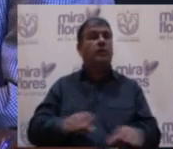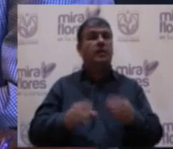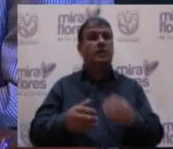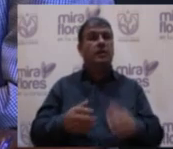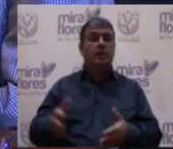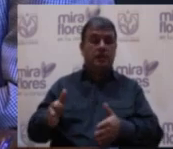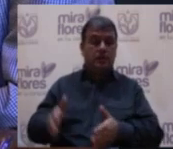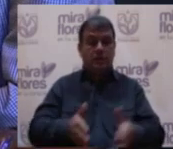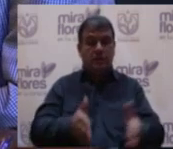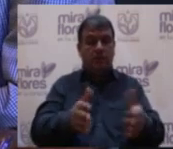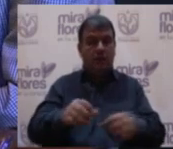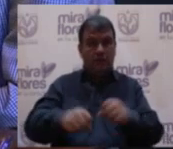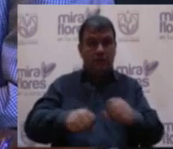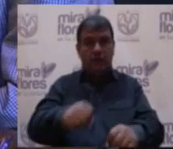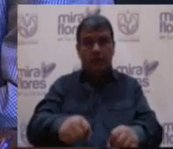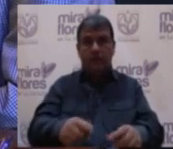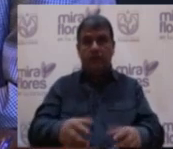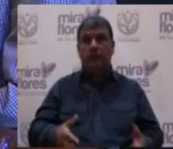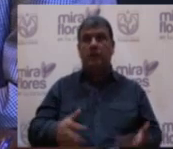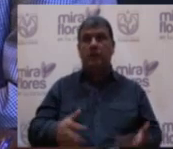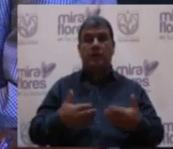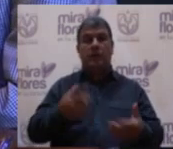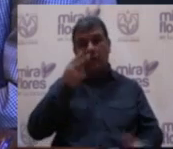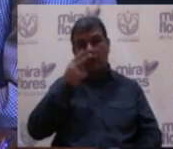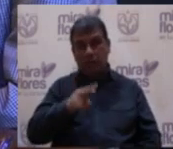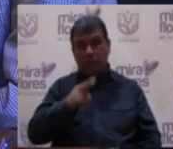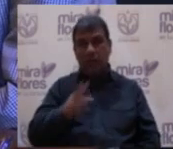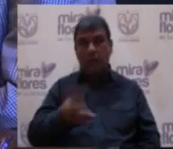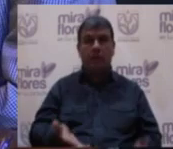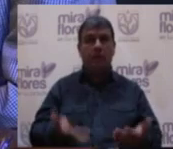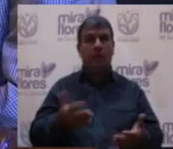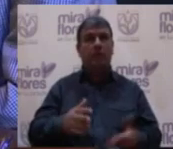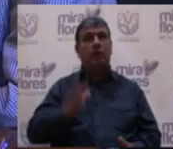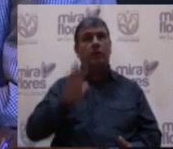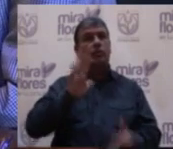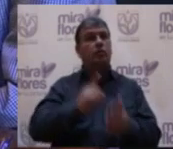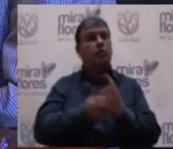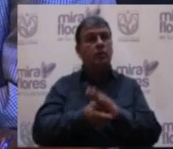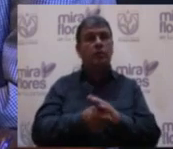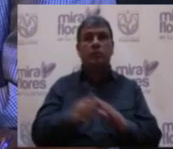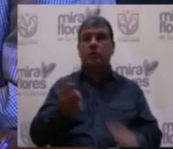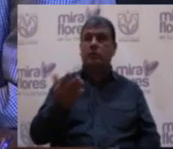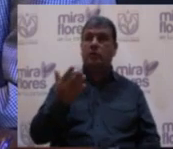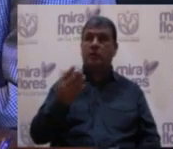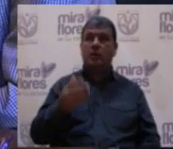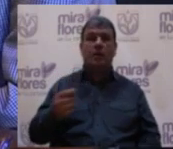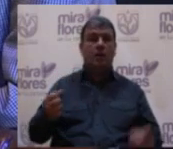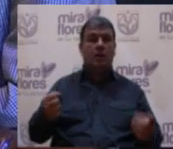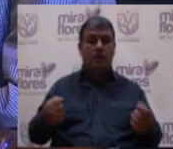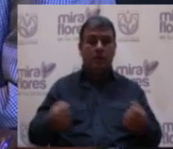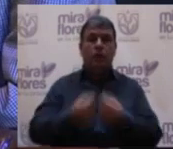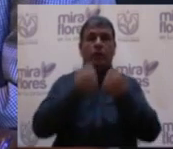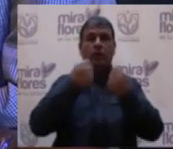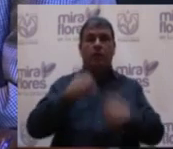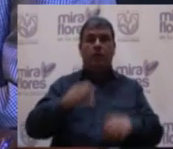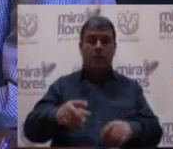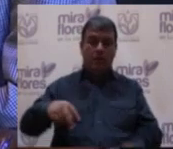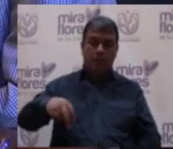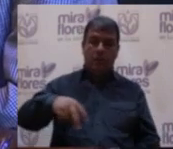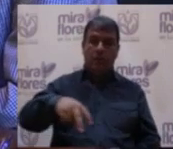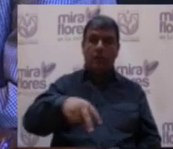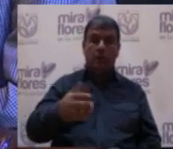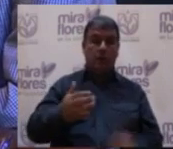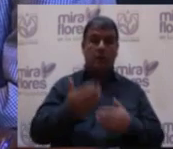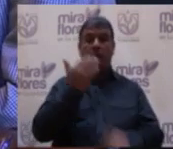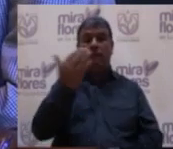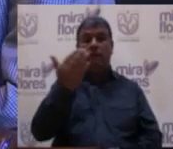esas ciclovías. Acabo de presenciar hace 5 minutos el atropello de un peatón